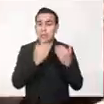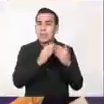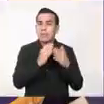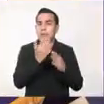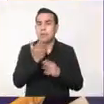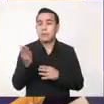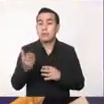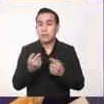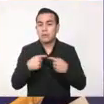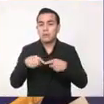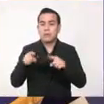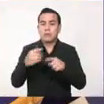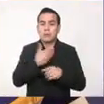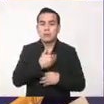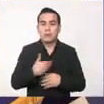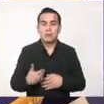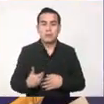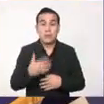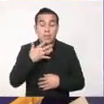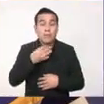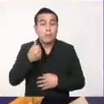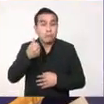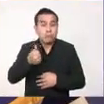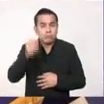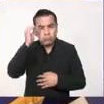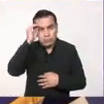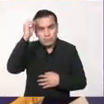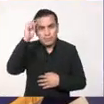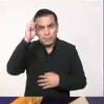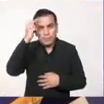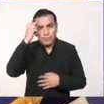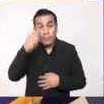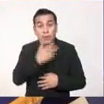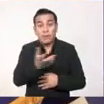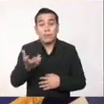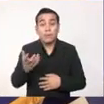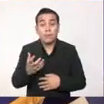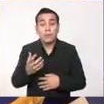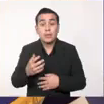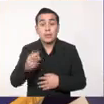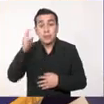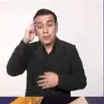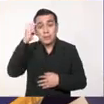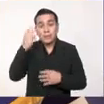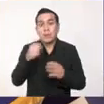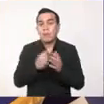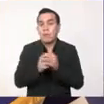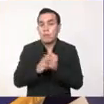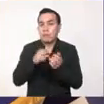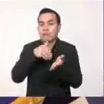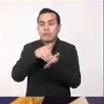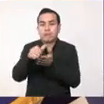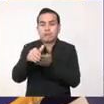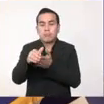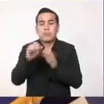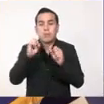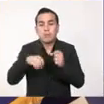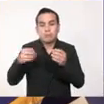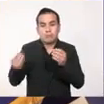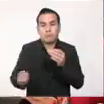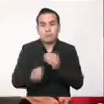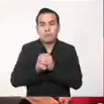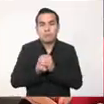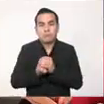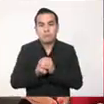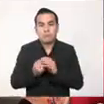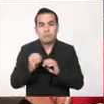más elementos, pero... Pero es excelente porque esos son parte de los motivos por los cuales fueron destituidos. Y puedo añadir algo, por